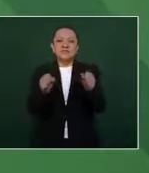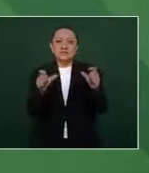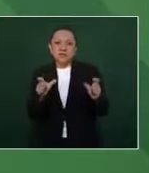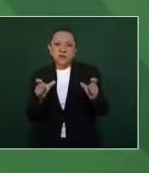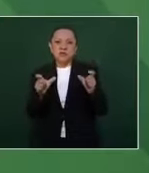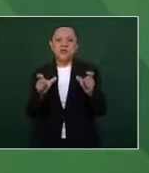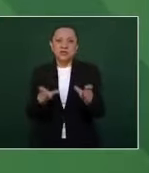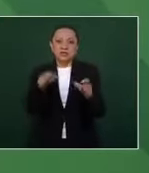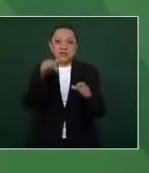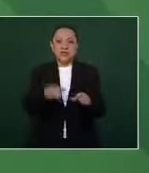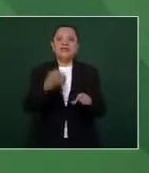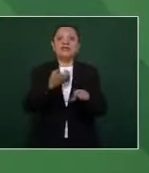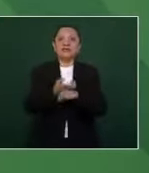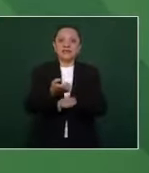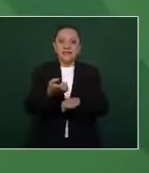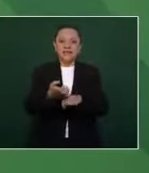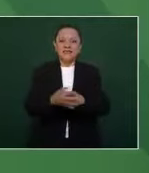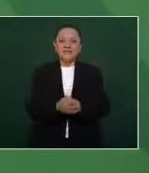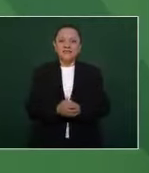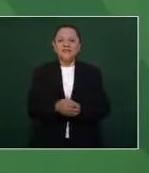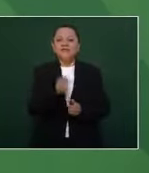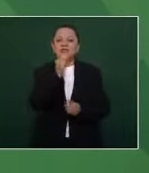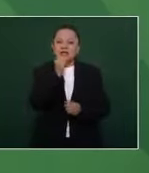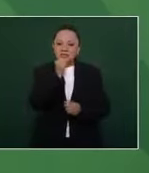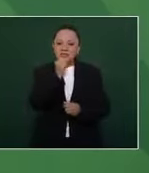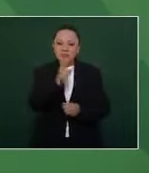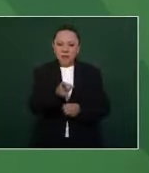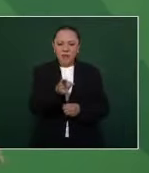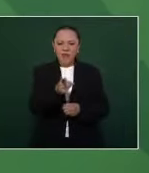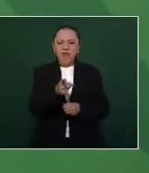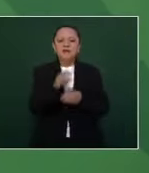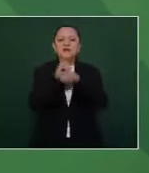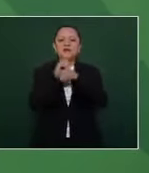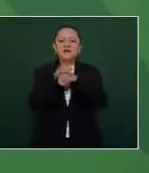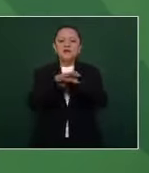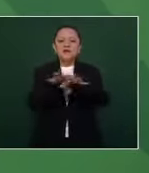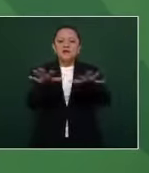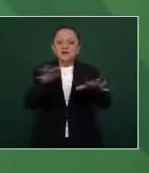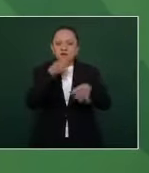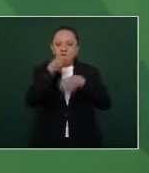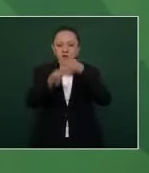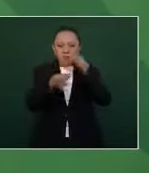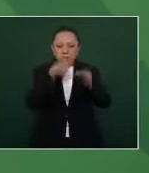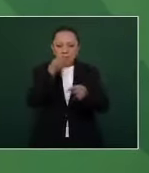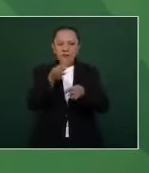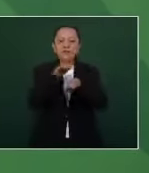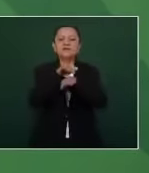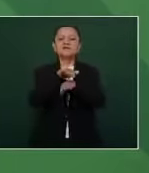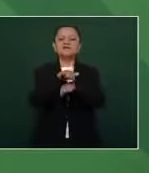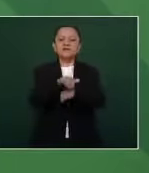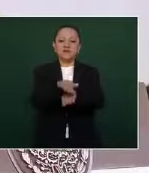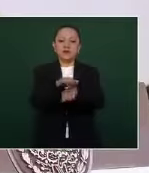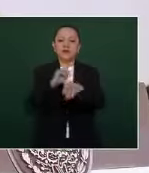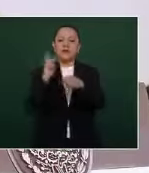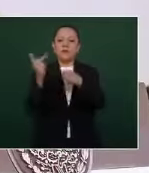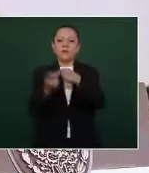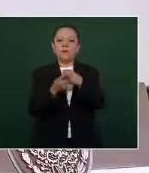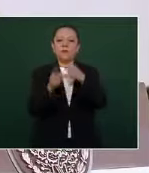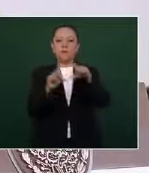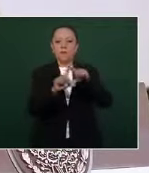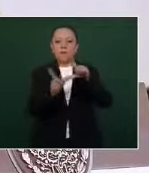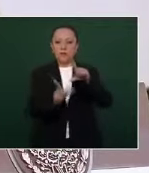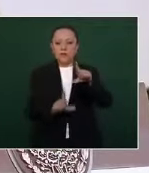también informar sobre la situación del país, como lo hacemos